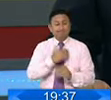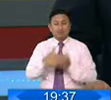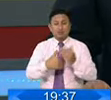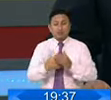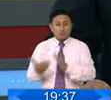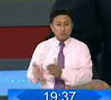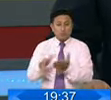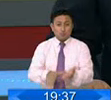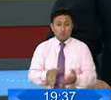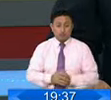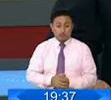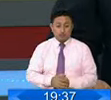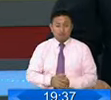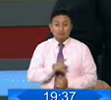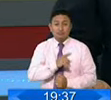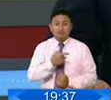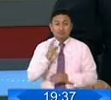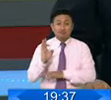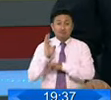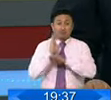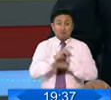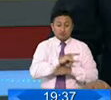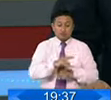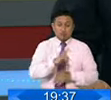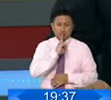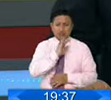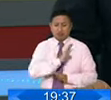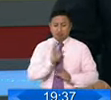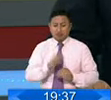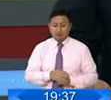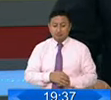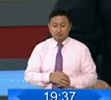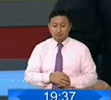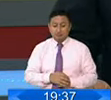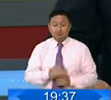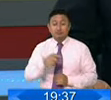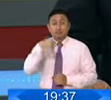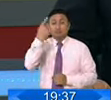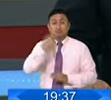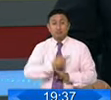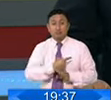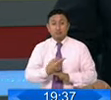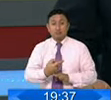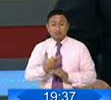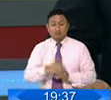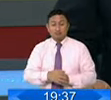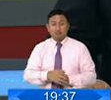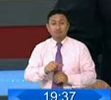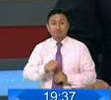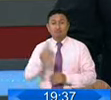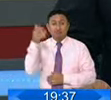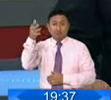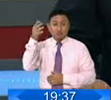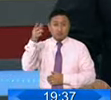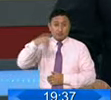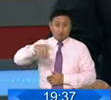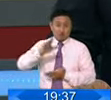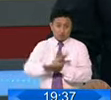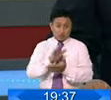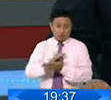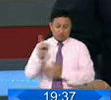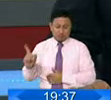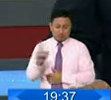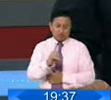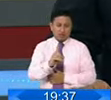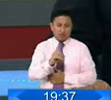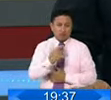su muerte, no rindió su versión en este caso. Está previsto que la próxima semana declaren algunos docentes de esta institución